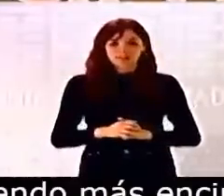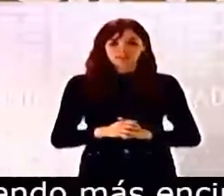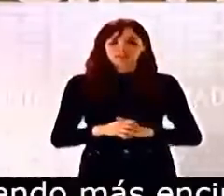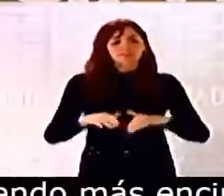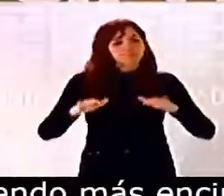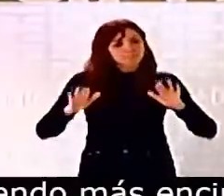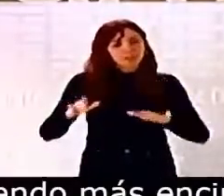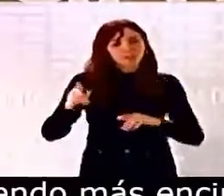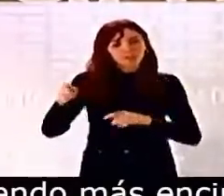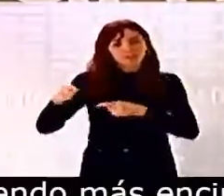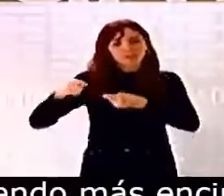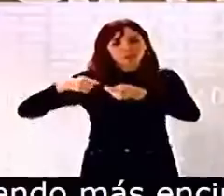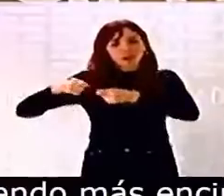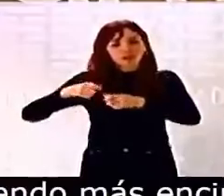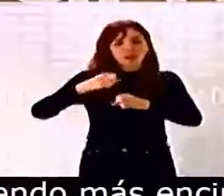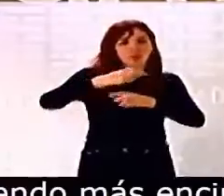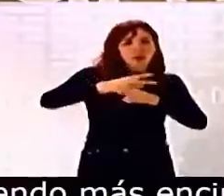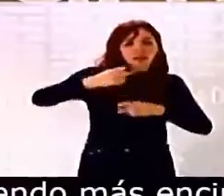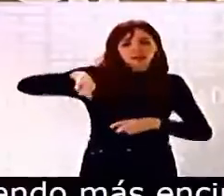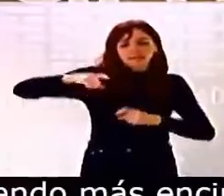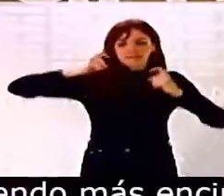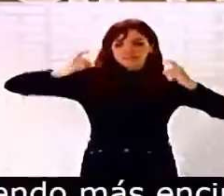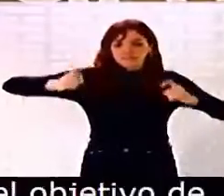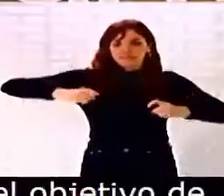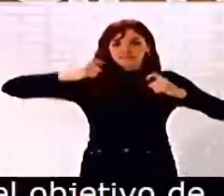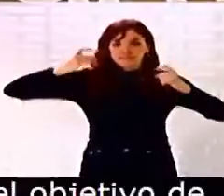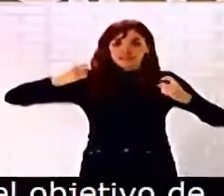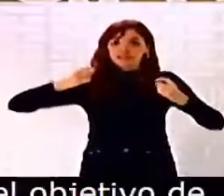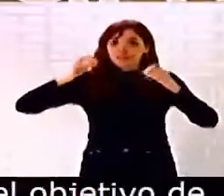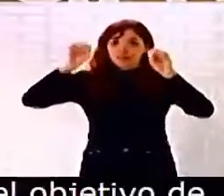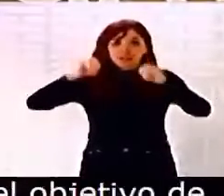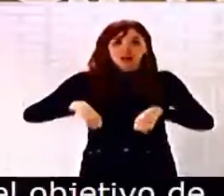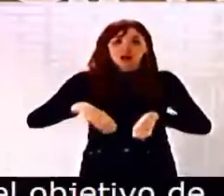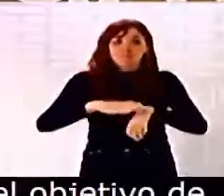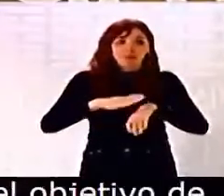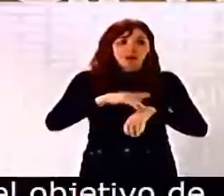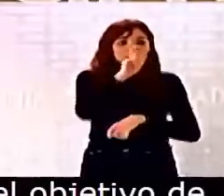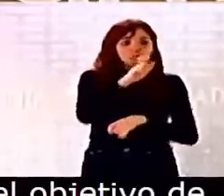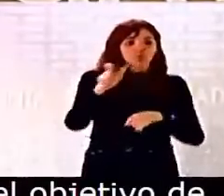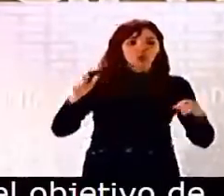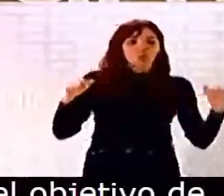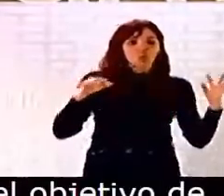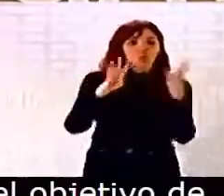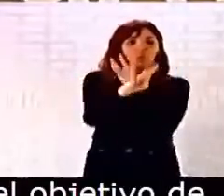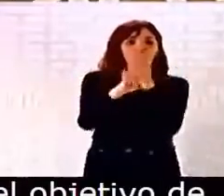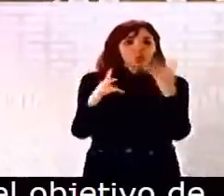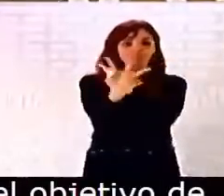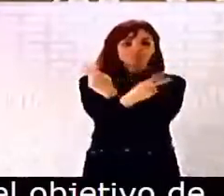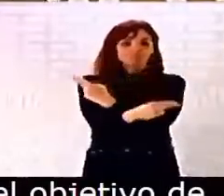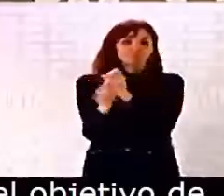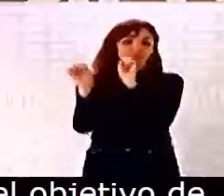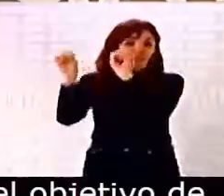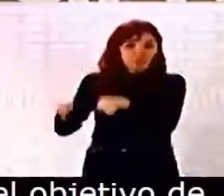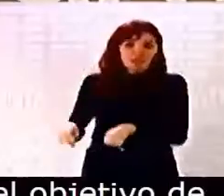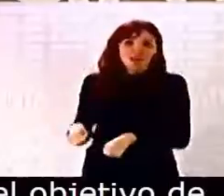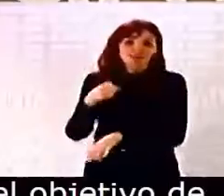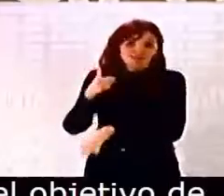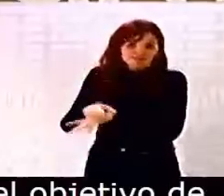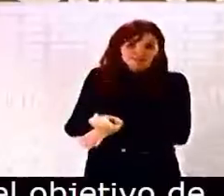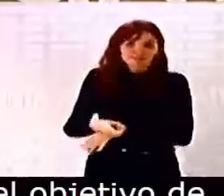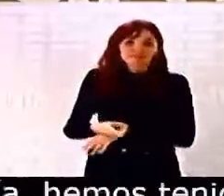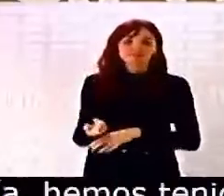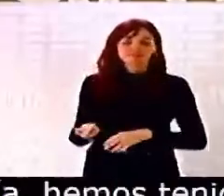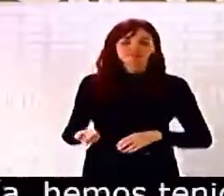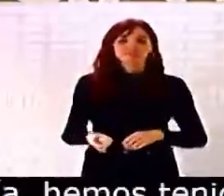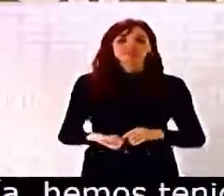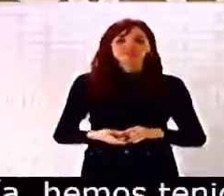pero con el objetivo de disminuir el atractivo para la movilidad de la ciudadanía, hemos tenido que cerrarlo.